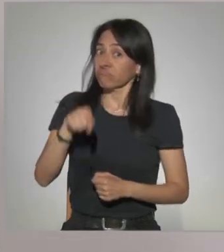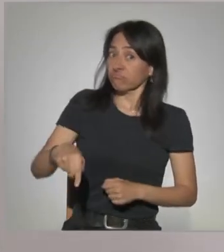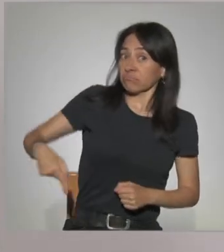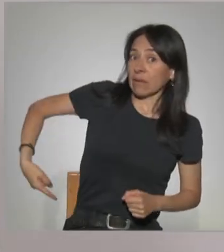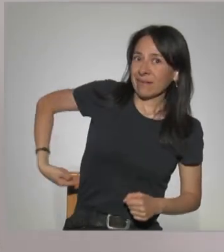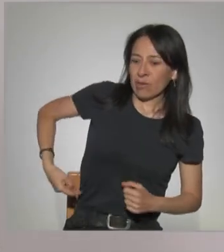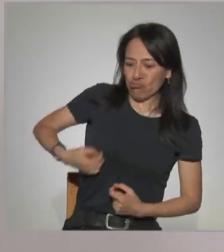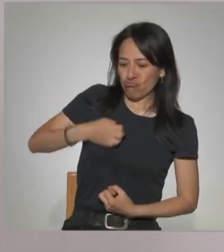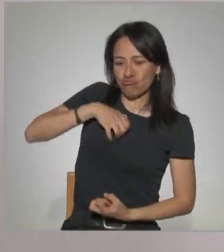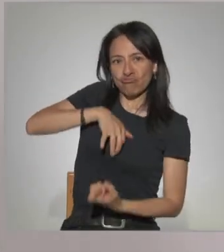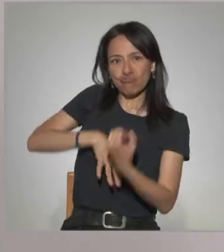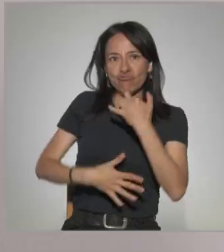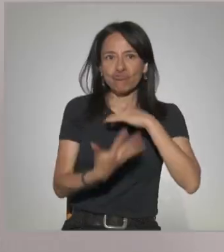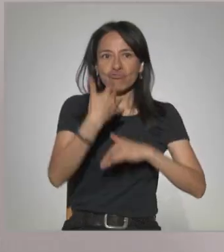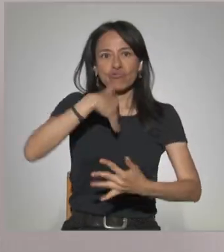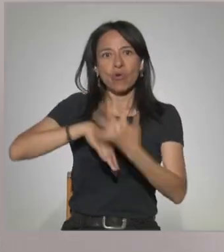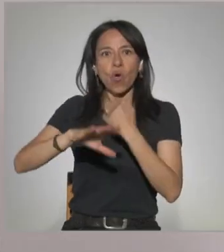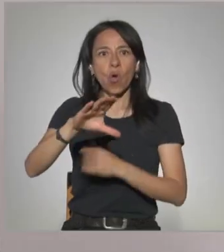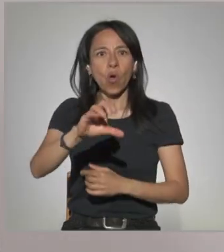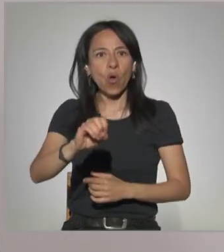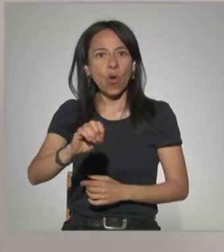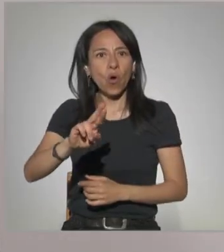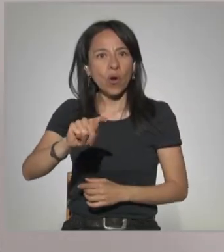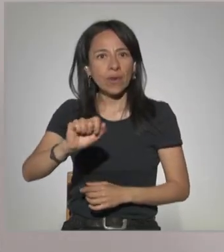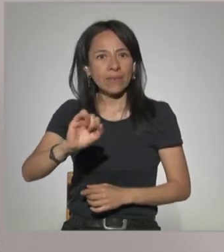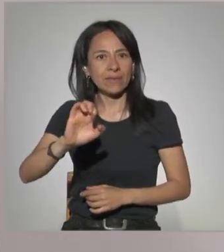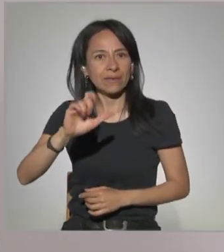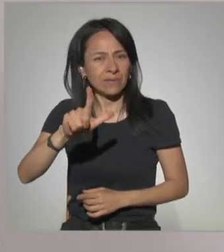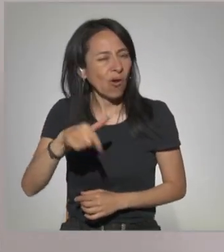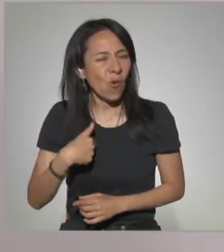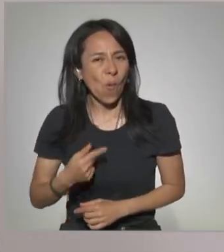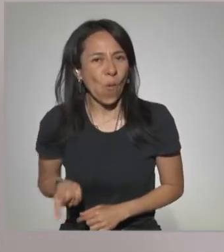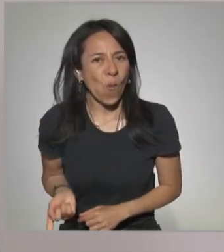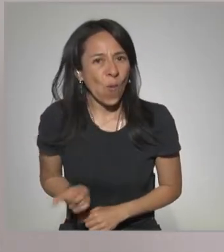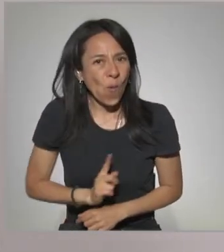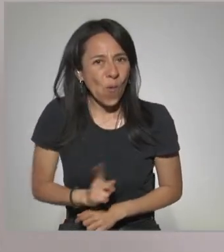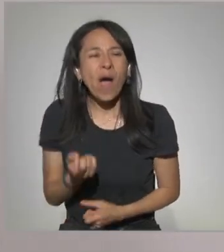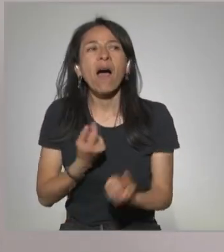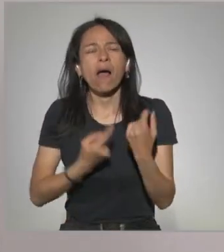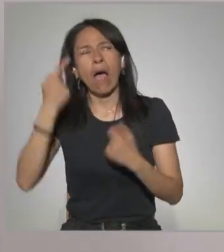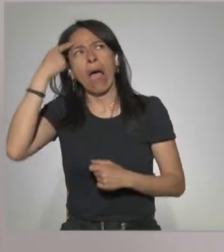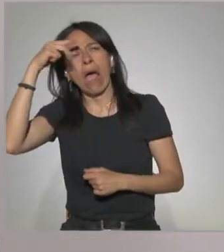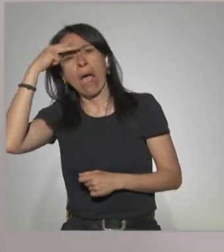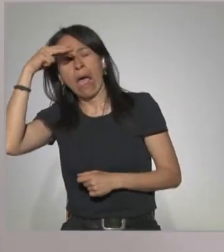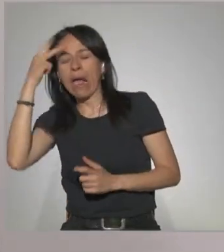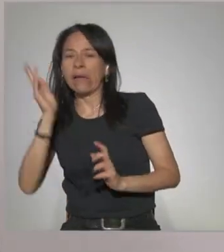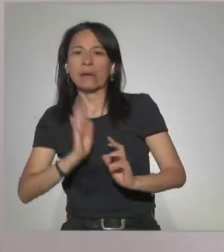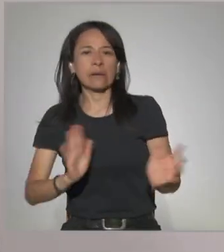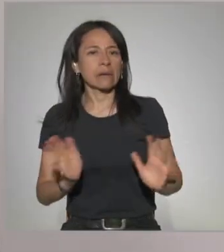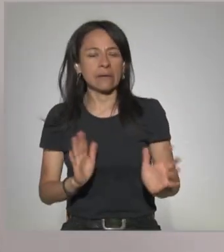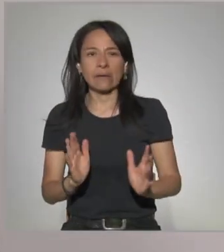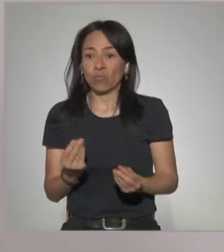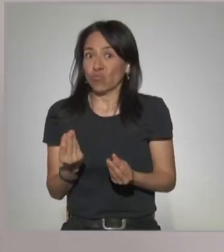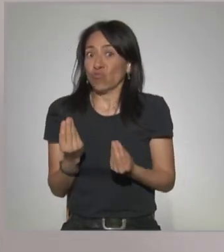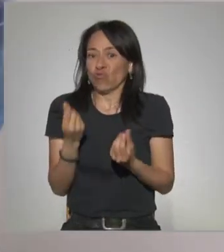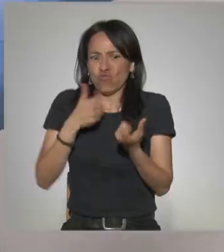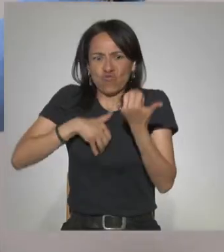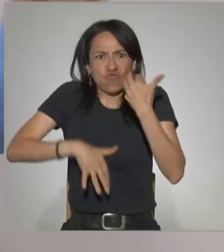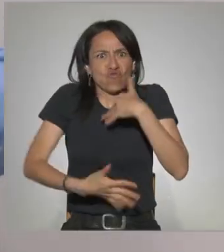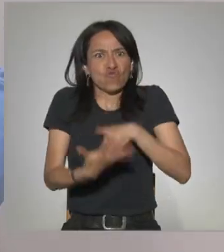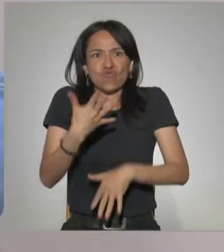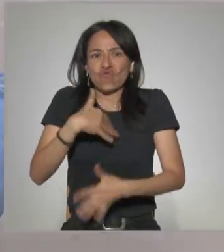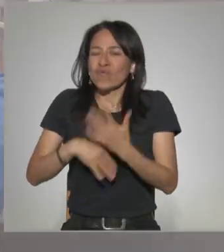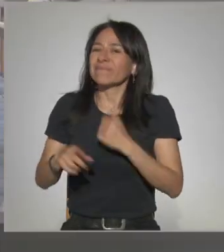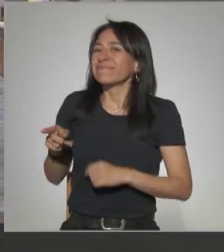peso, porque la gente también tiene esa teoría, o sea, se equivoca, no es el cortisol o el exceso de cortisol, no es esa hormona. Es la